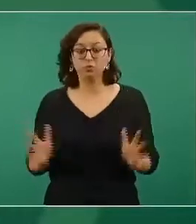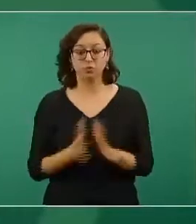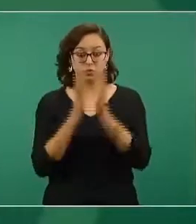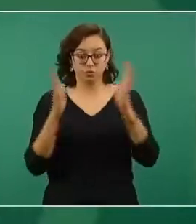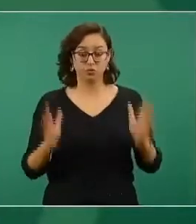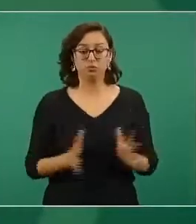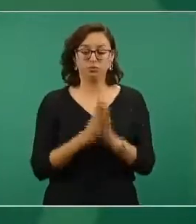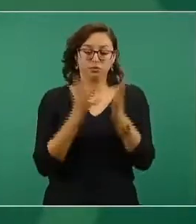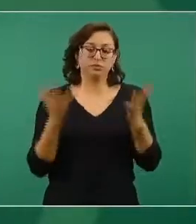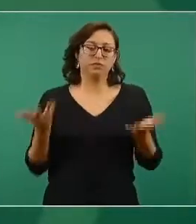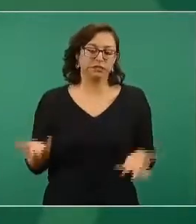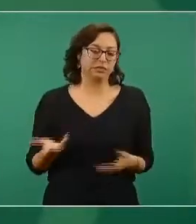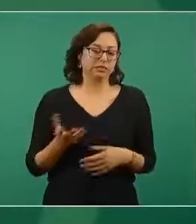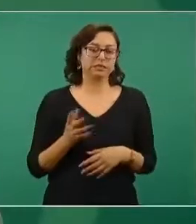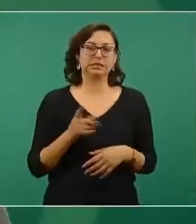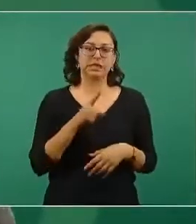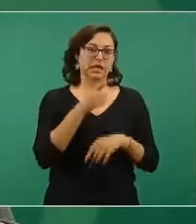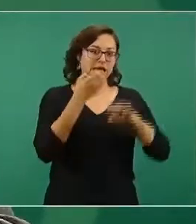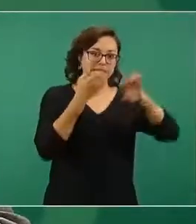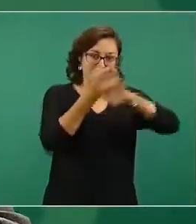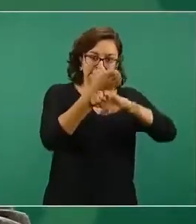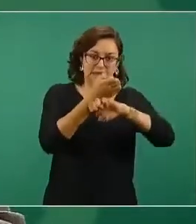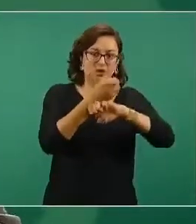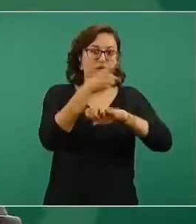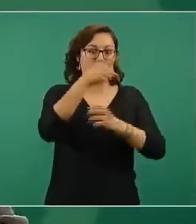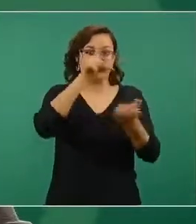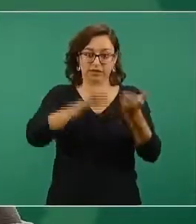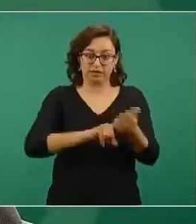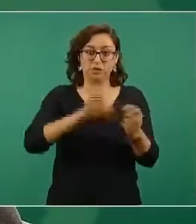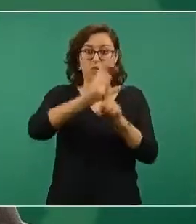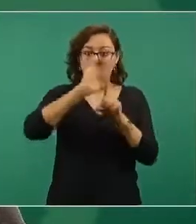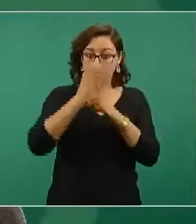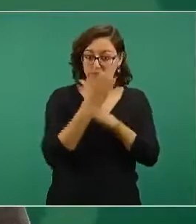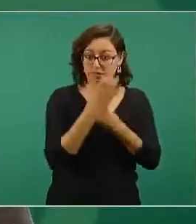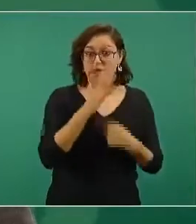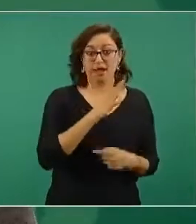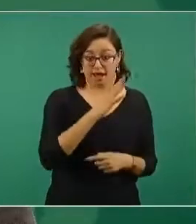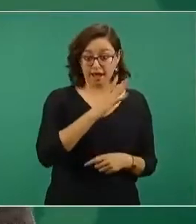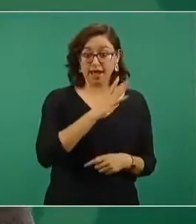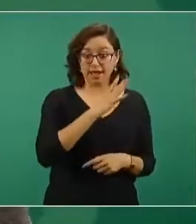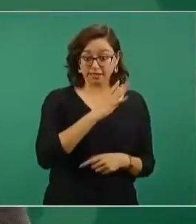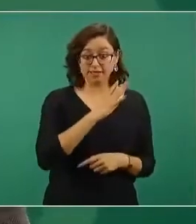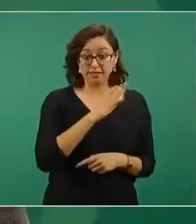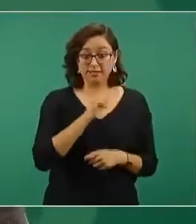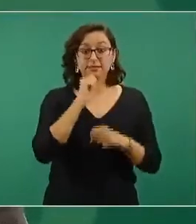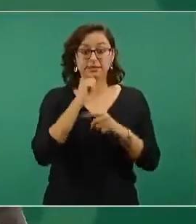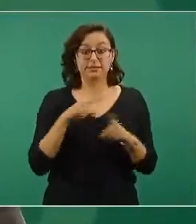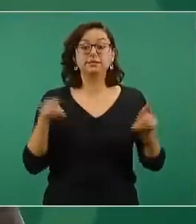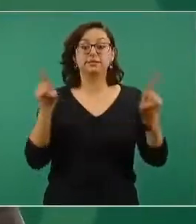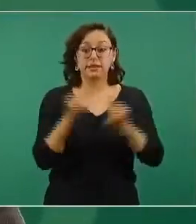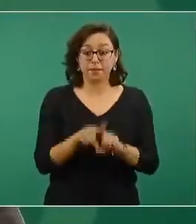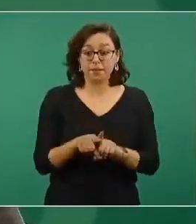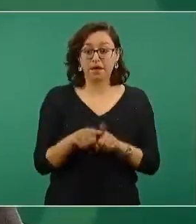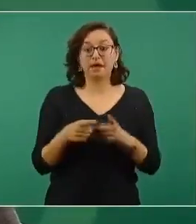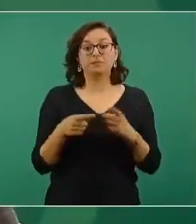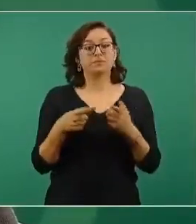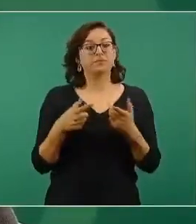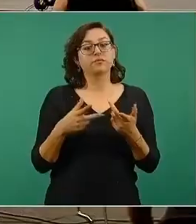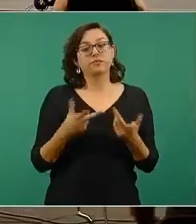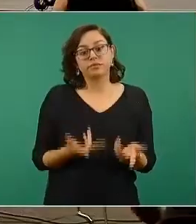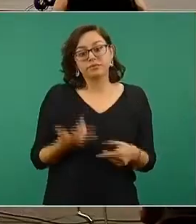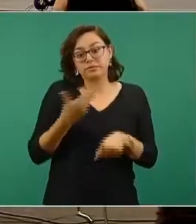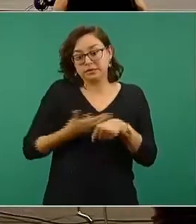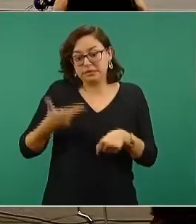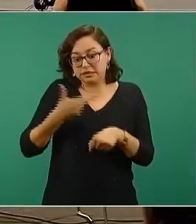entidades federativas, tanto el componente técnico, que son estos comités estatales de vacunación, como también en muchos de los componentes operativos, pues también